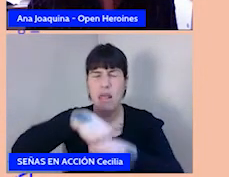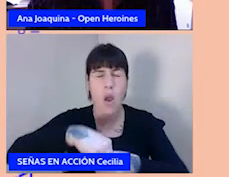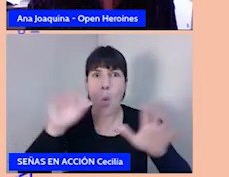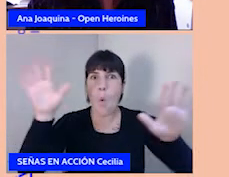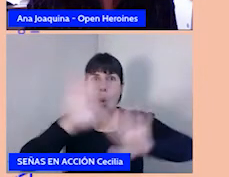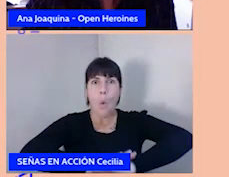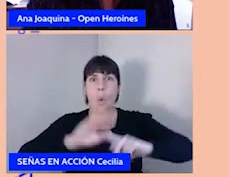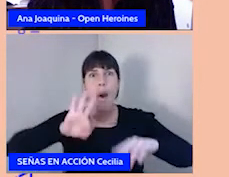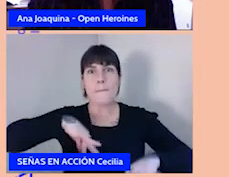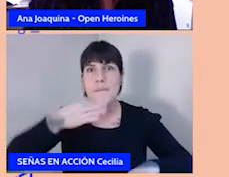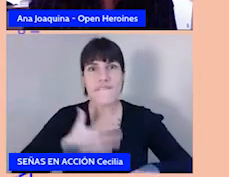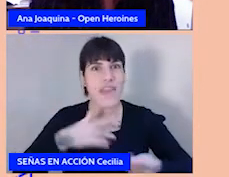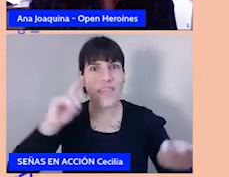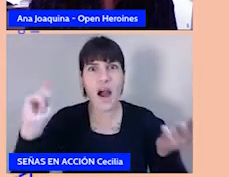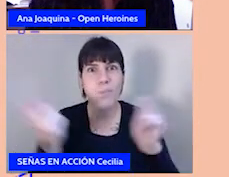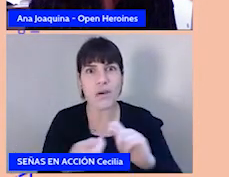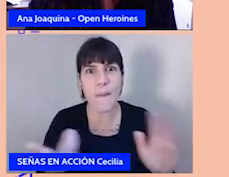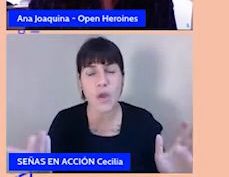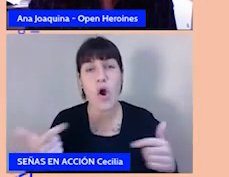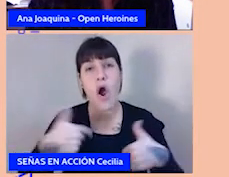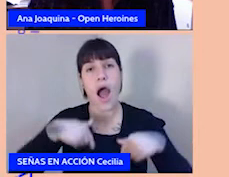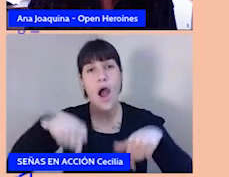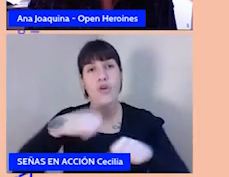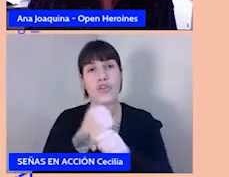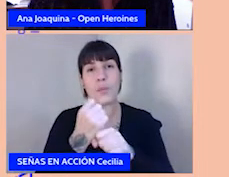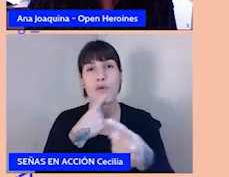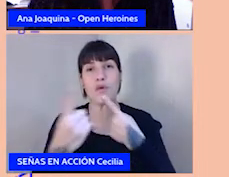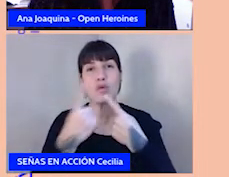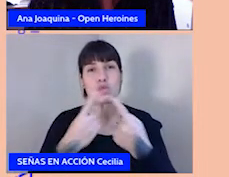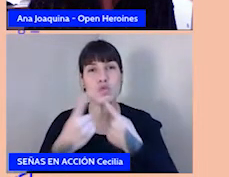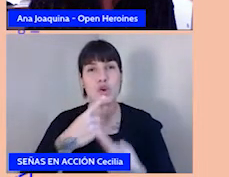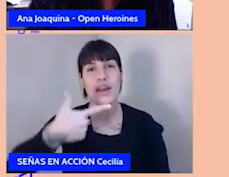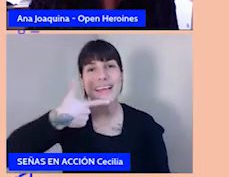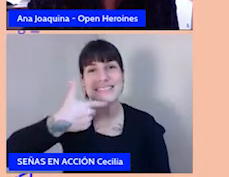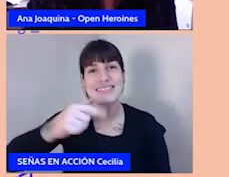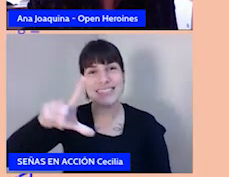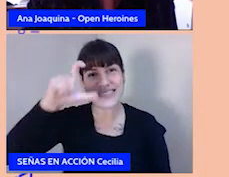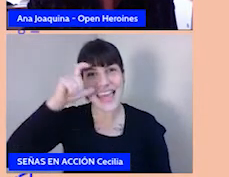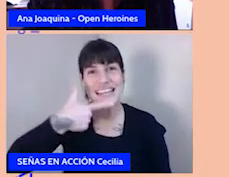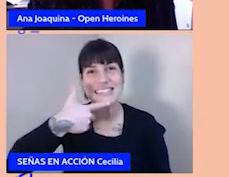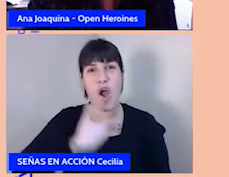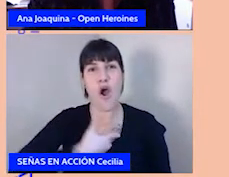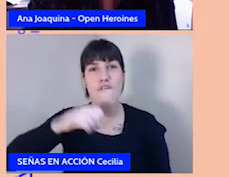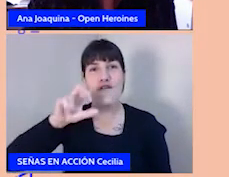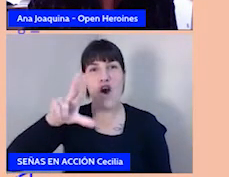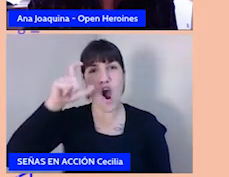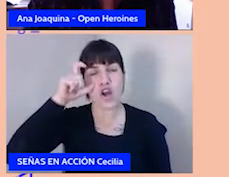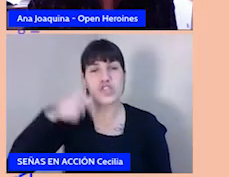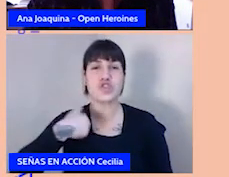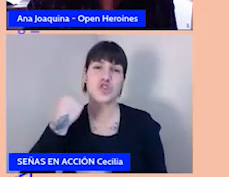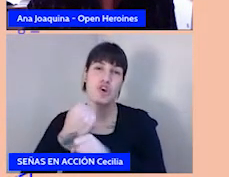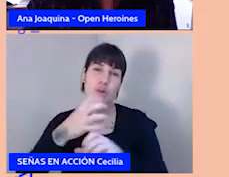Estoy trabajando como consultora de Salesforce, dirijo la parte de Salesforce de MQS, que es una empresa que